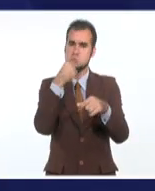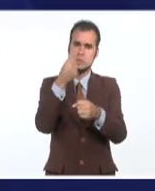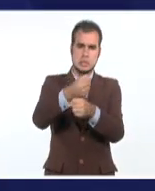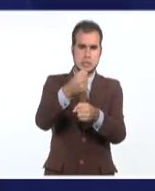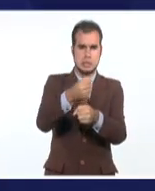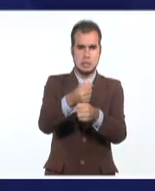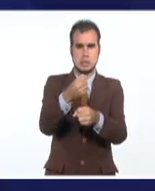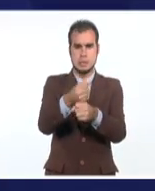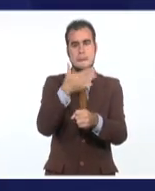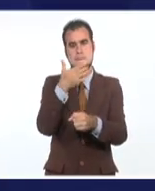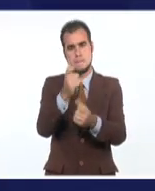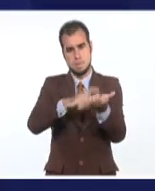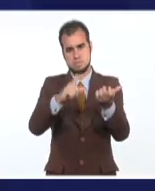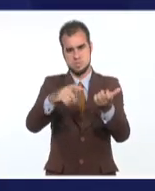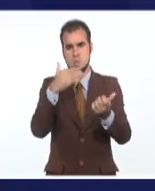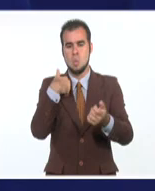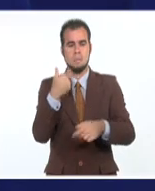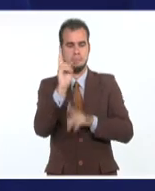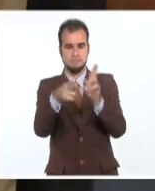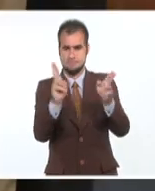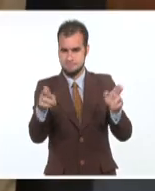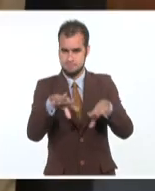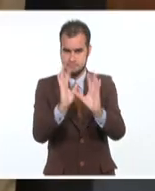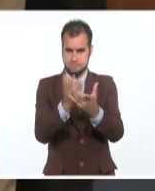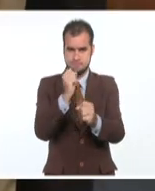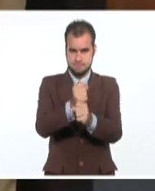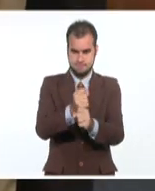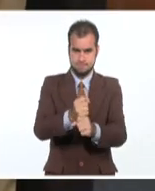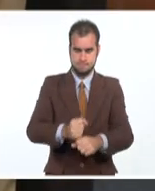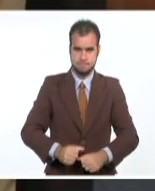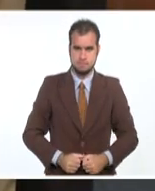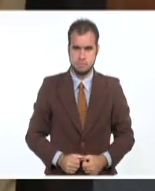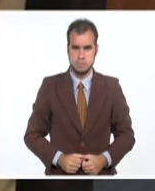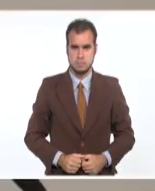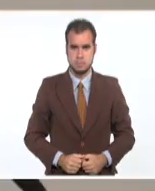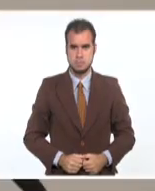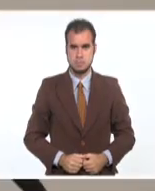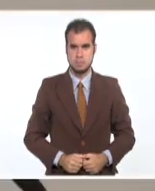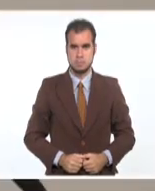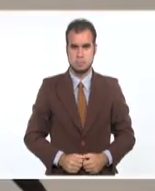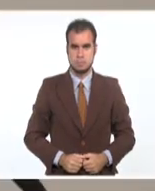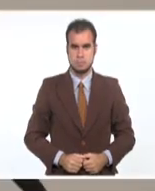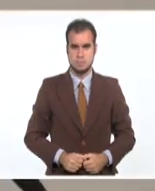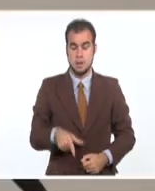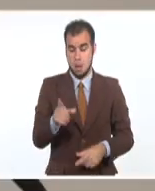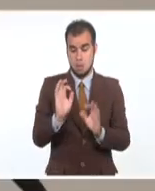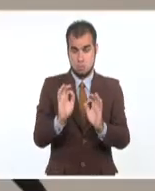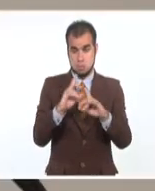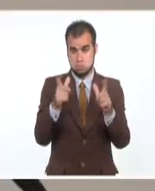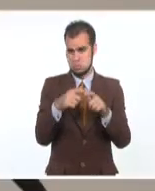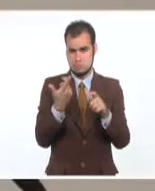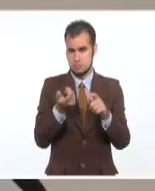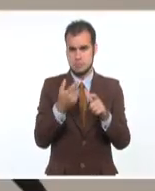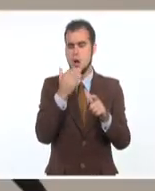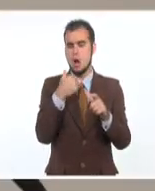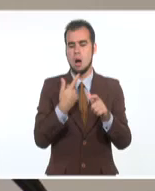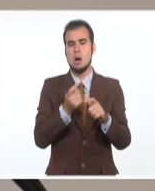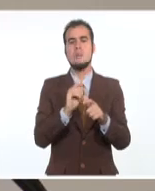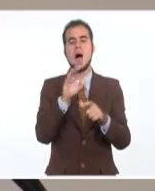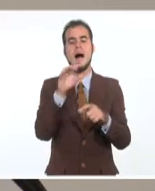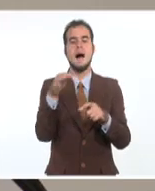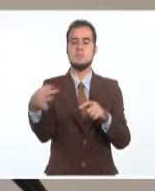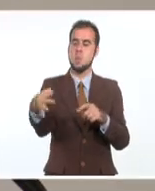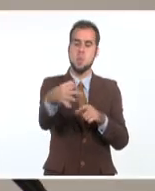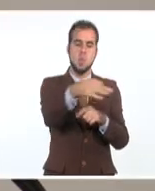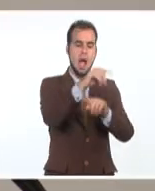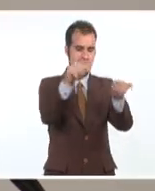papel del partido en la conducción de procesos. En el encuentro se analizó el funcionamiento de las organizaciones de masas desde el barrio y la